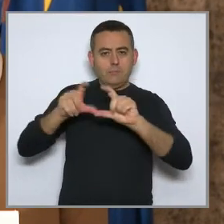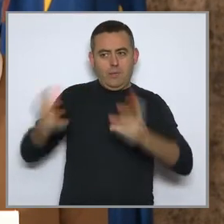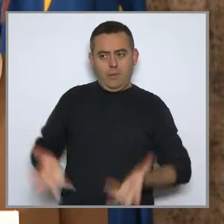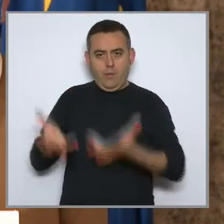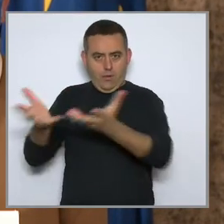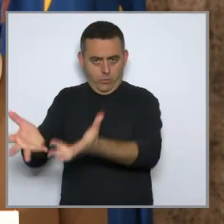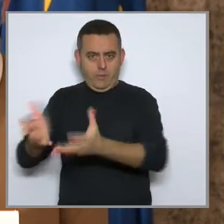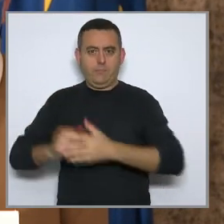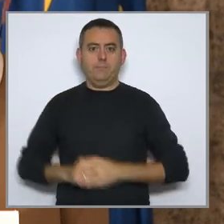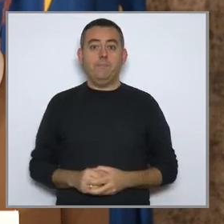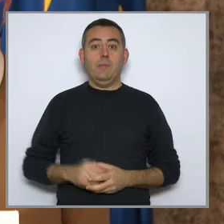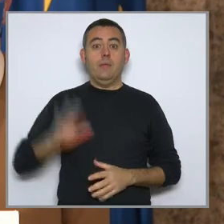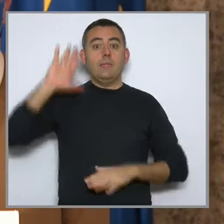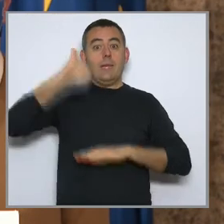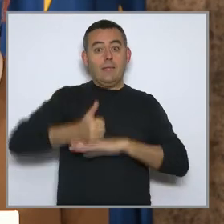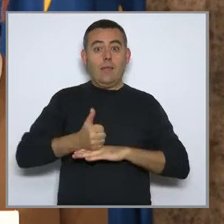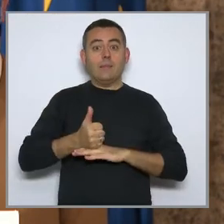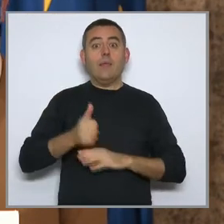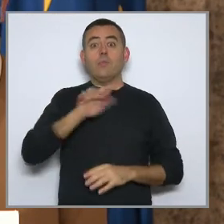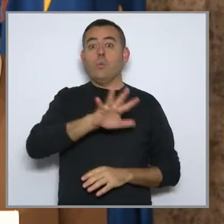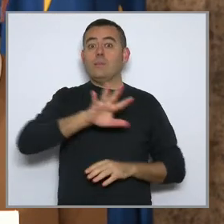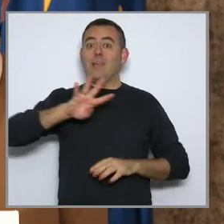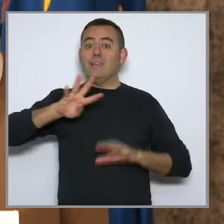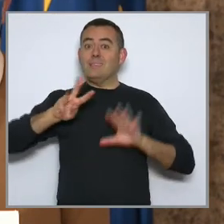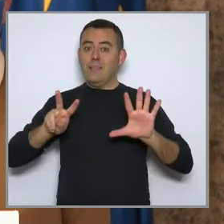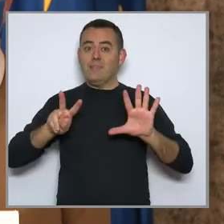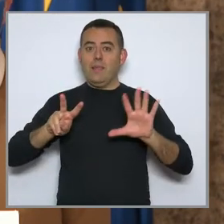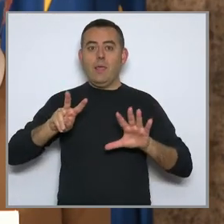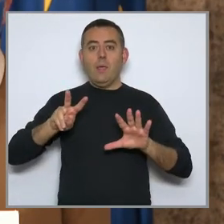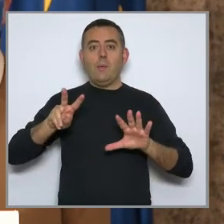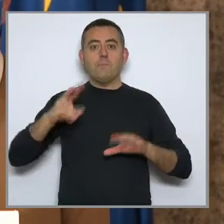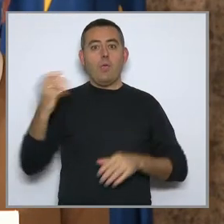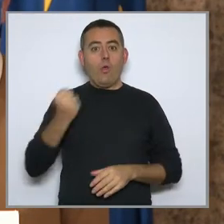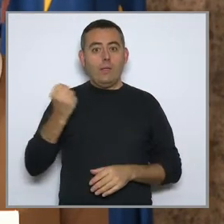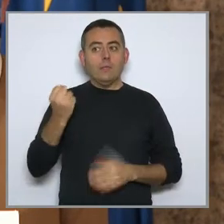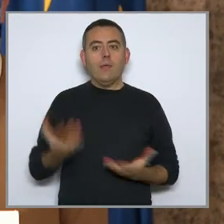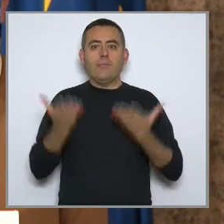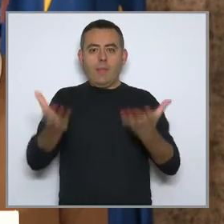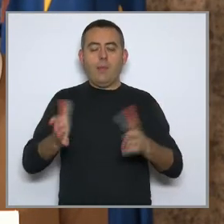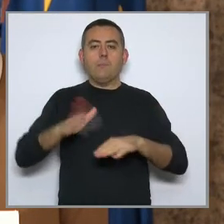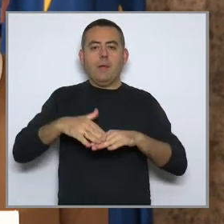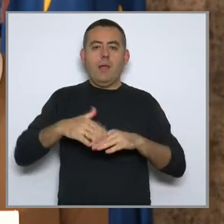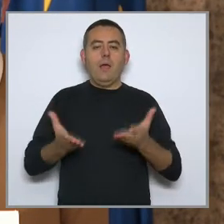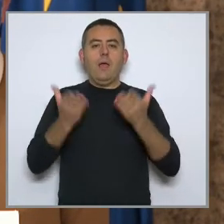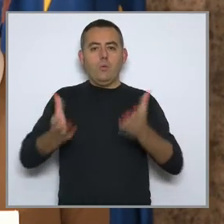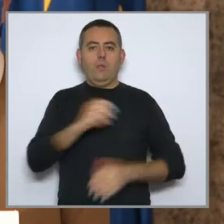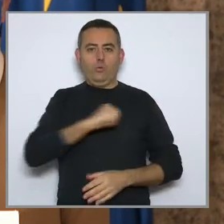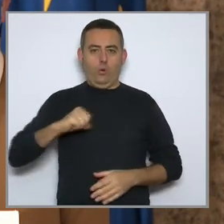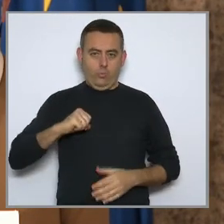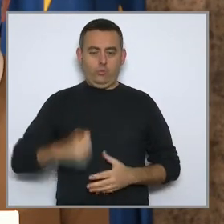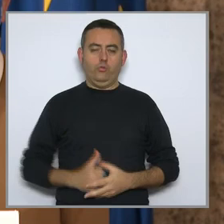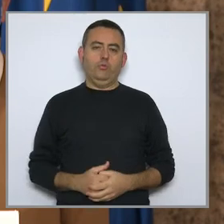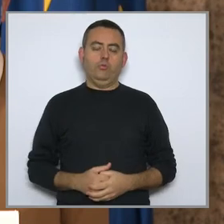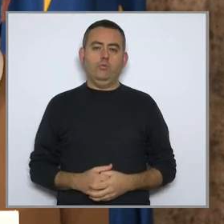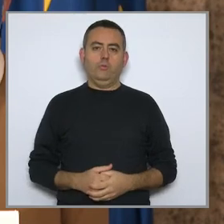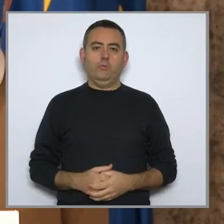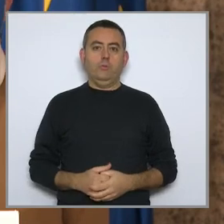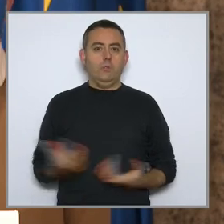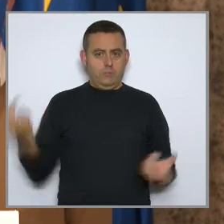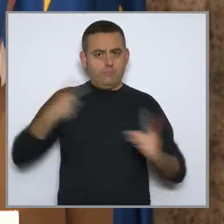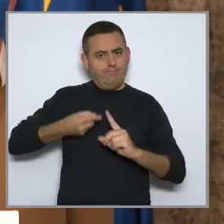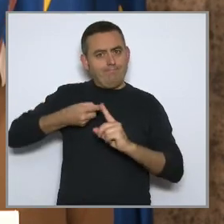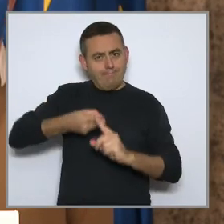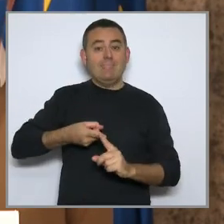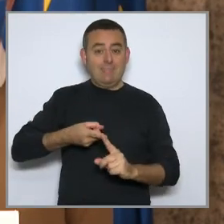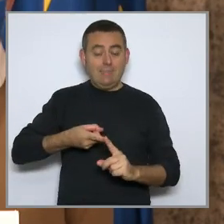ellos, la Generalitat ha destinado 57 millones, como saben, en ayudas a autónomos y, en ese sentido, a pesar de que no